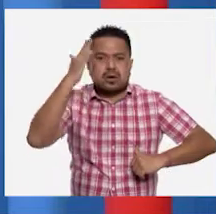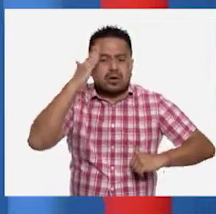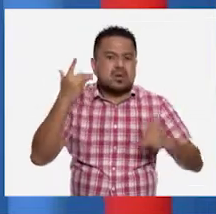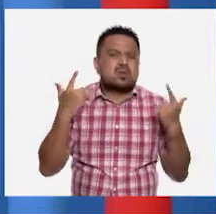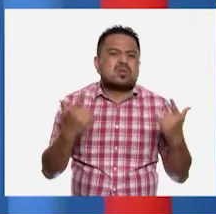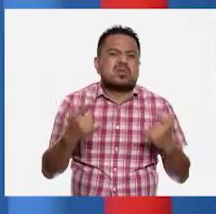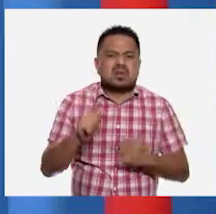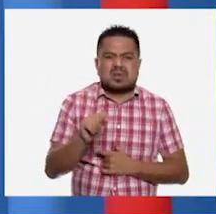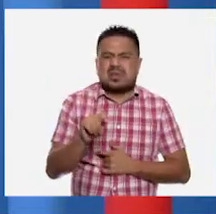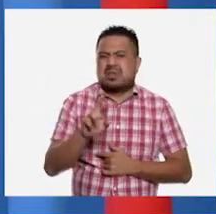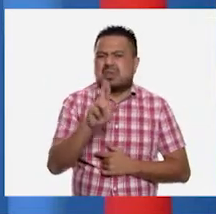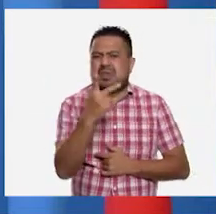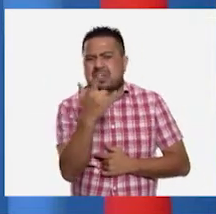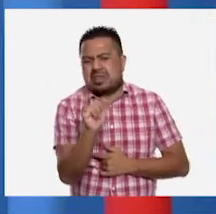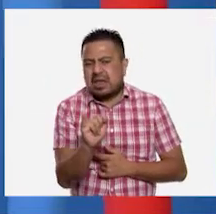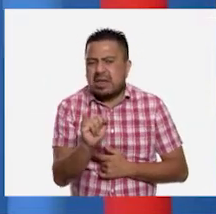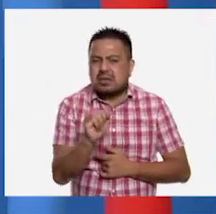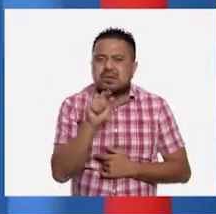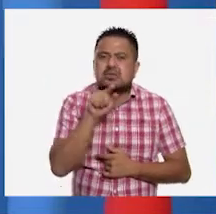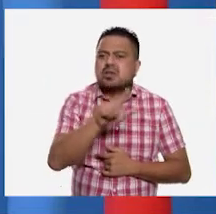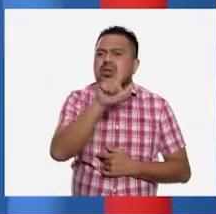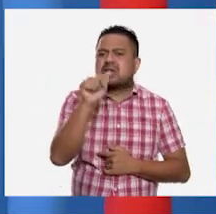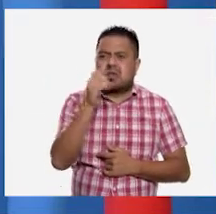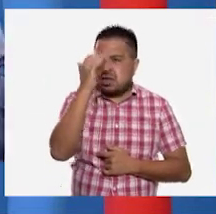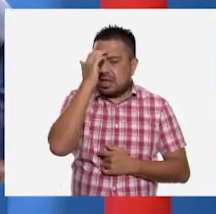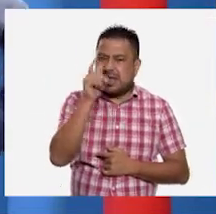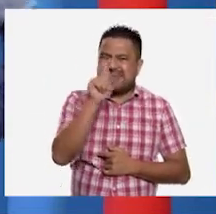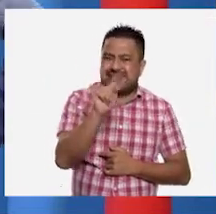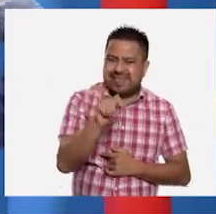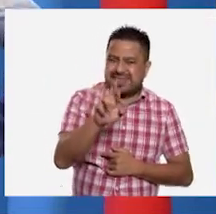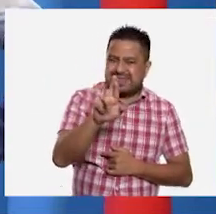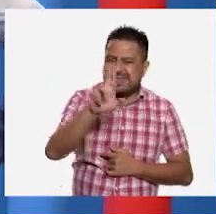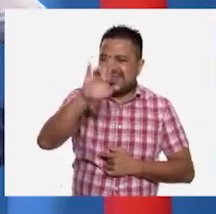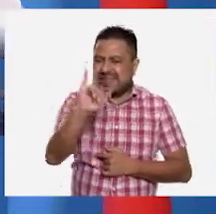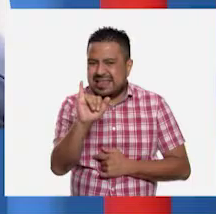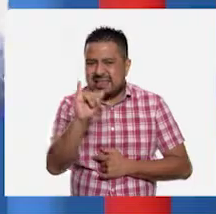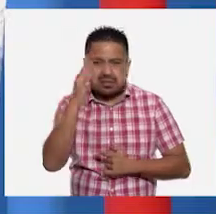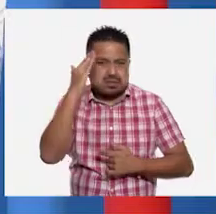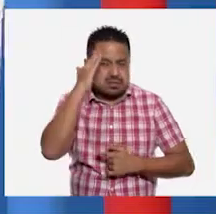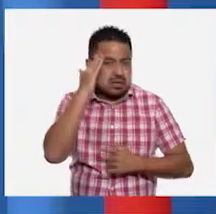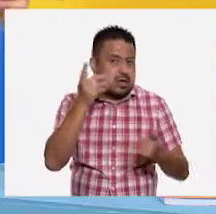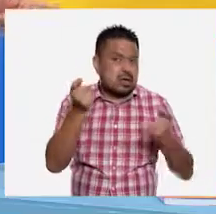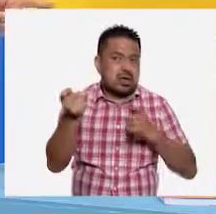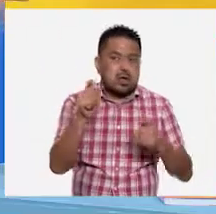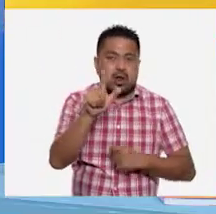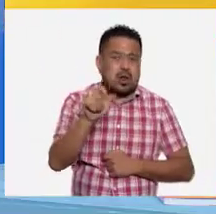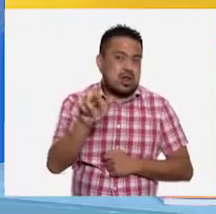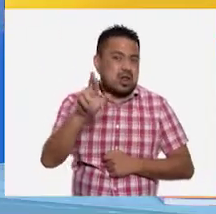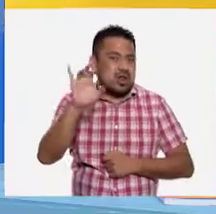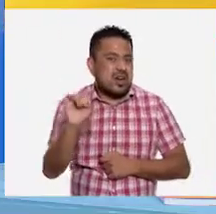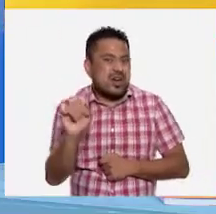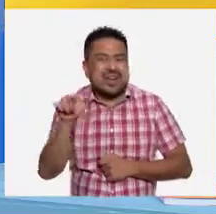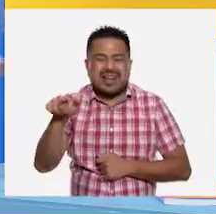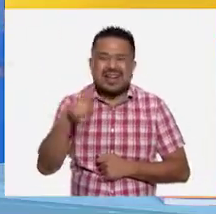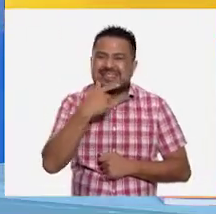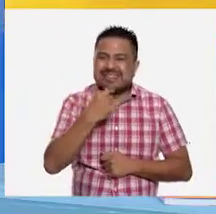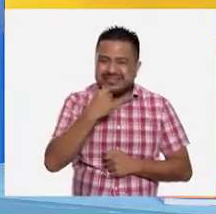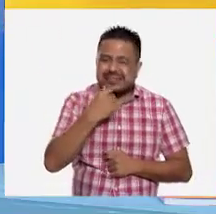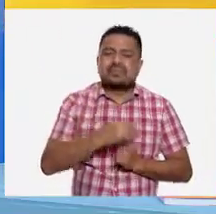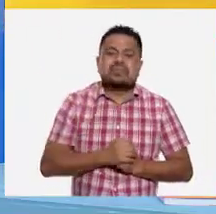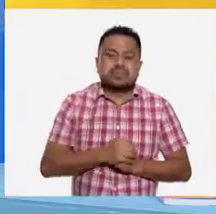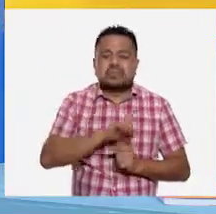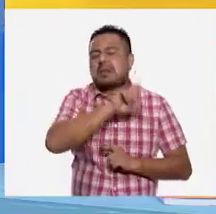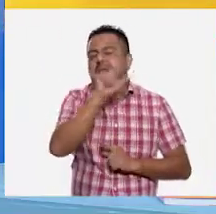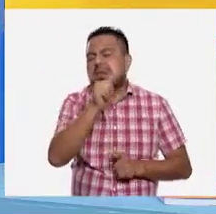Three Souls in My Mind, después conocido como el Tri, liderado por Alex Lora. ¿Es correcto? ¡Sí es cierto! Y posterior a